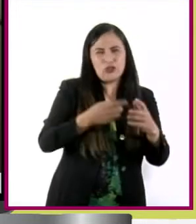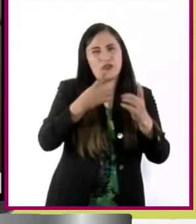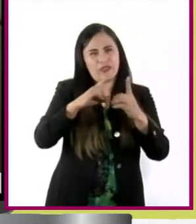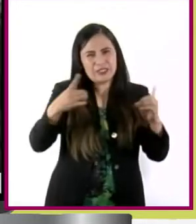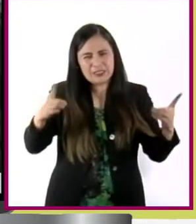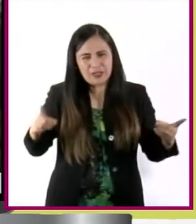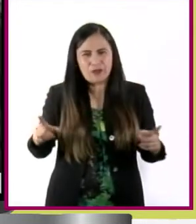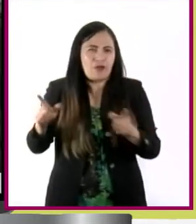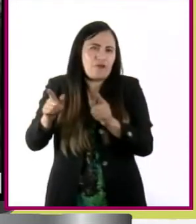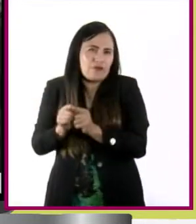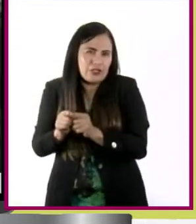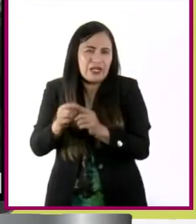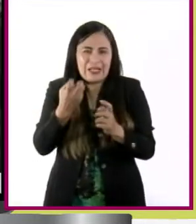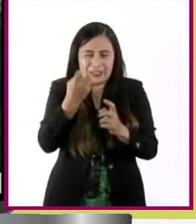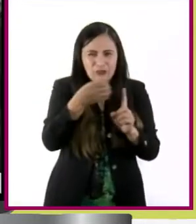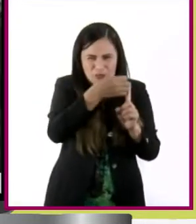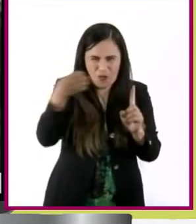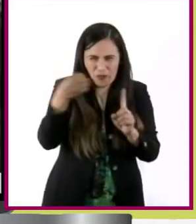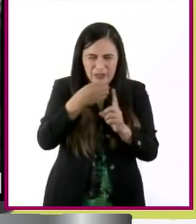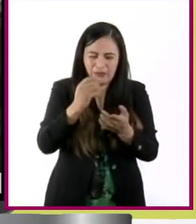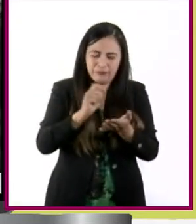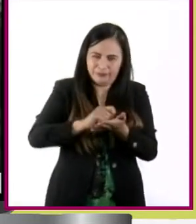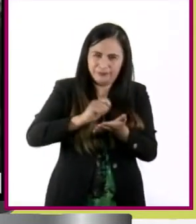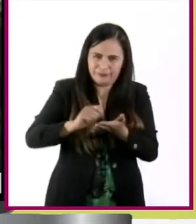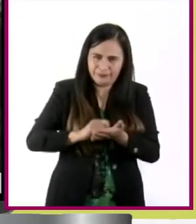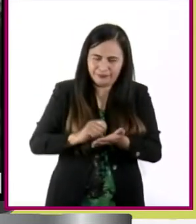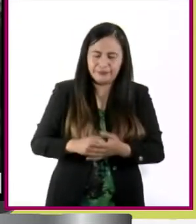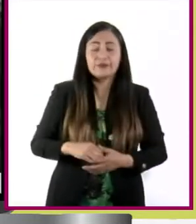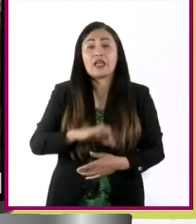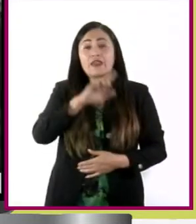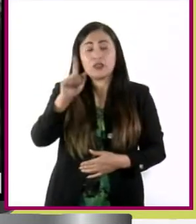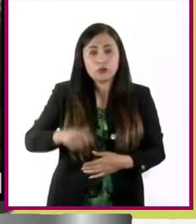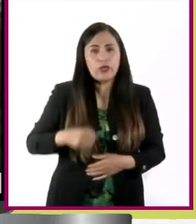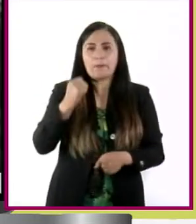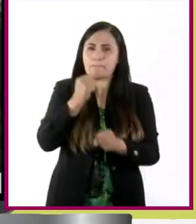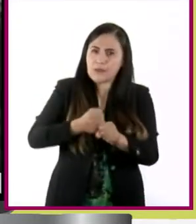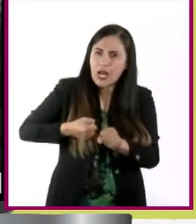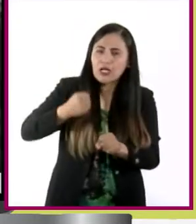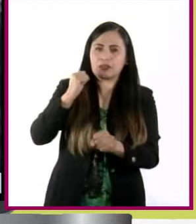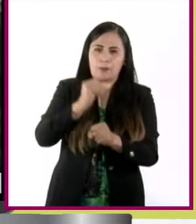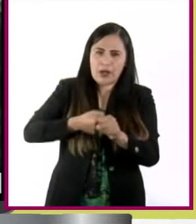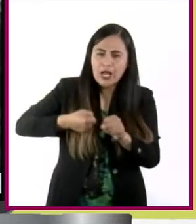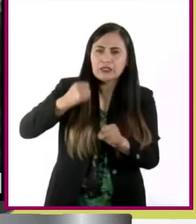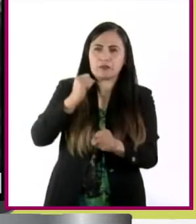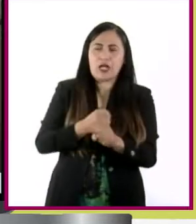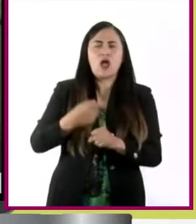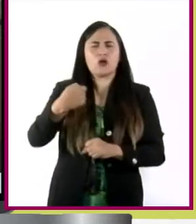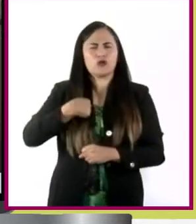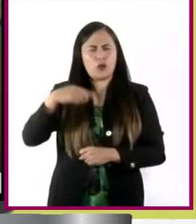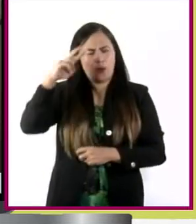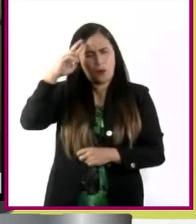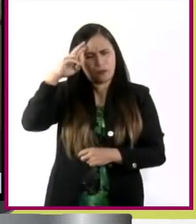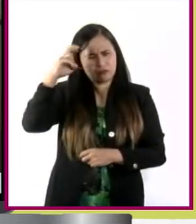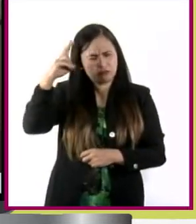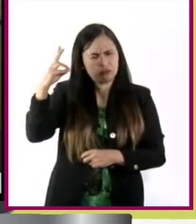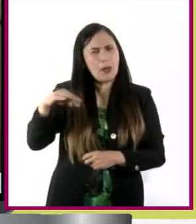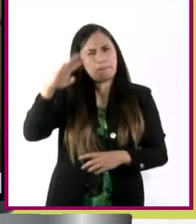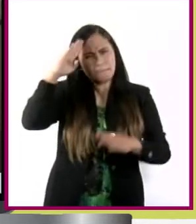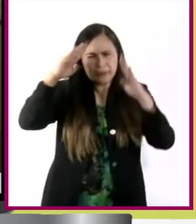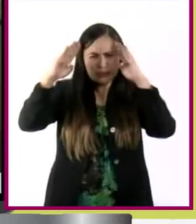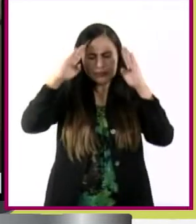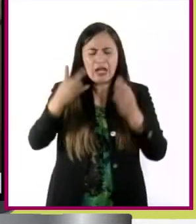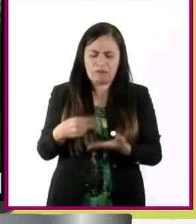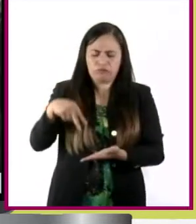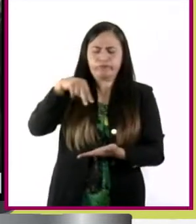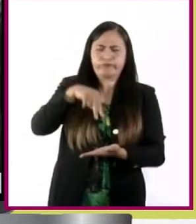las conclusiones. Otra de las cosas que yo les recomiendo mucho es ensayar. O sea, imaginarse uno que ya está en la situación, pues puedes hacerlo